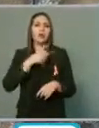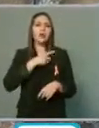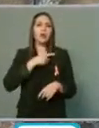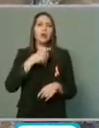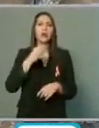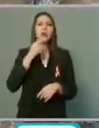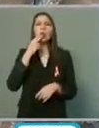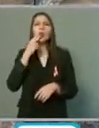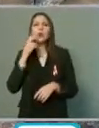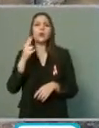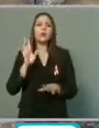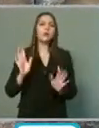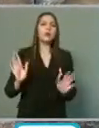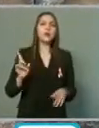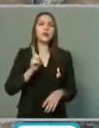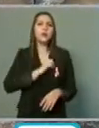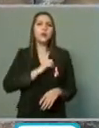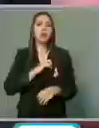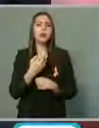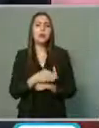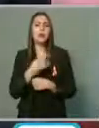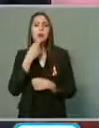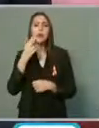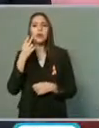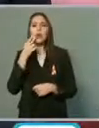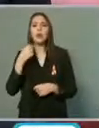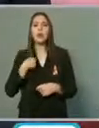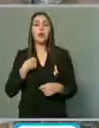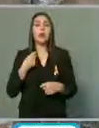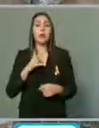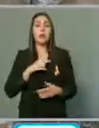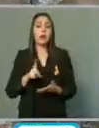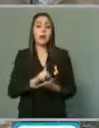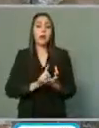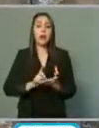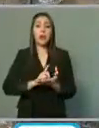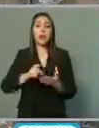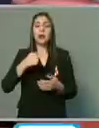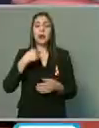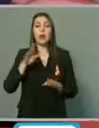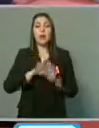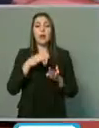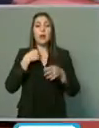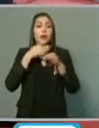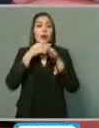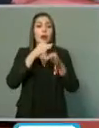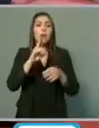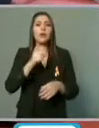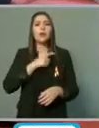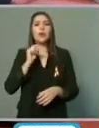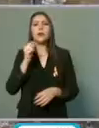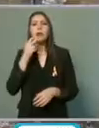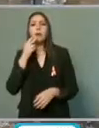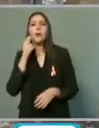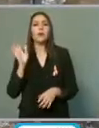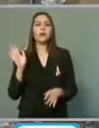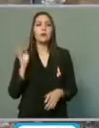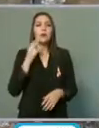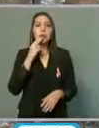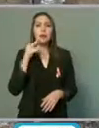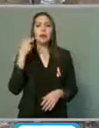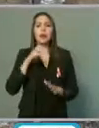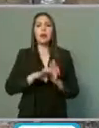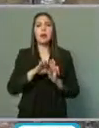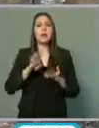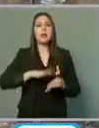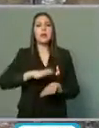y por eso dicen, voy a utilizar un vaporizador porque lo mío no es adicción a la nicotina, sino es el pipeo. Pero si estamos consumiendo más